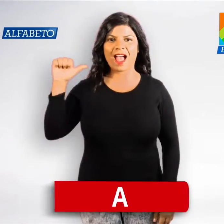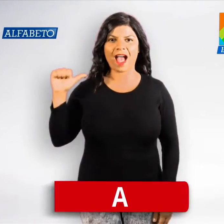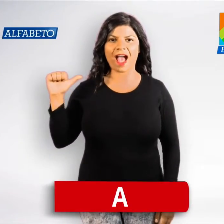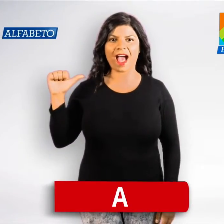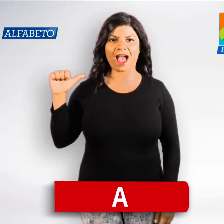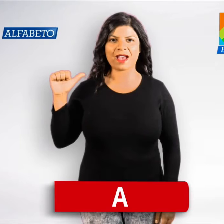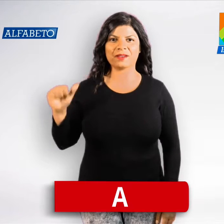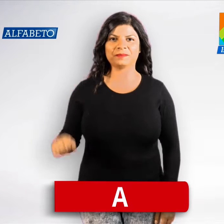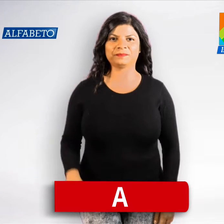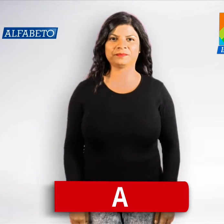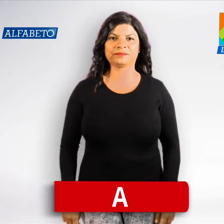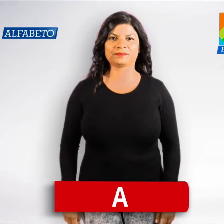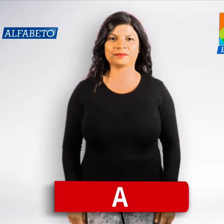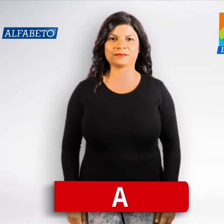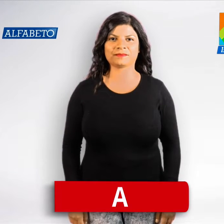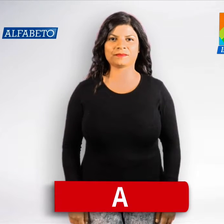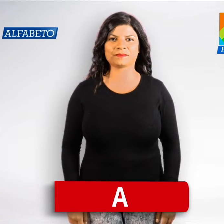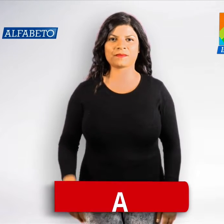A.